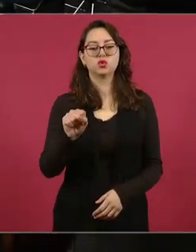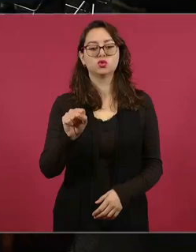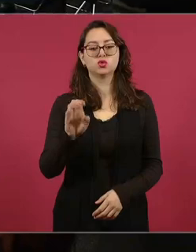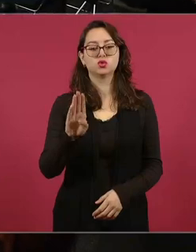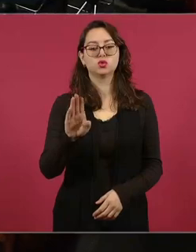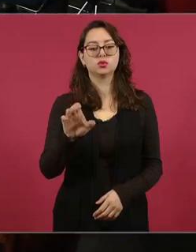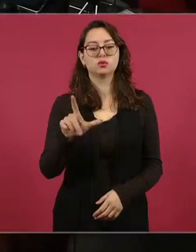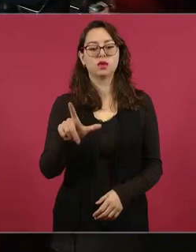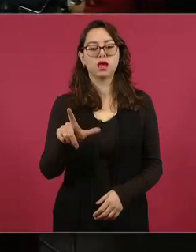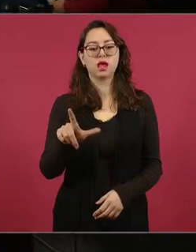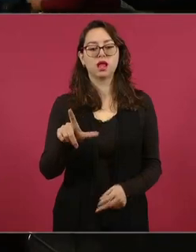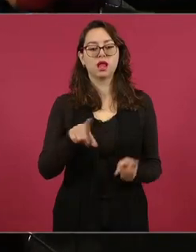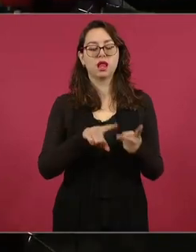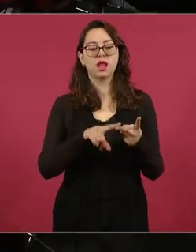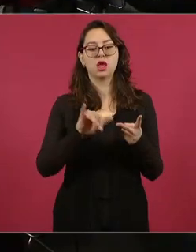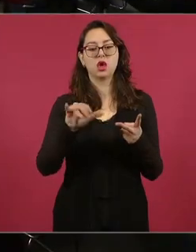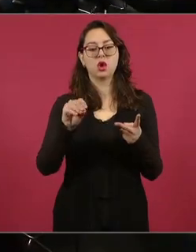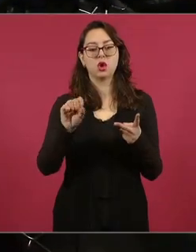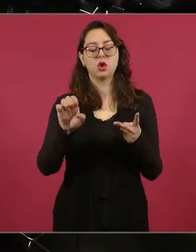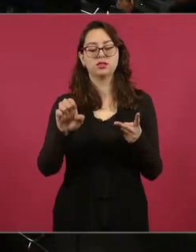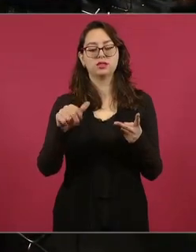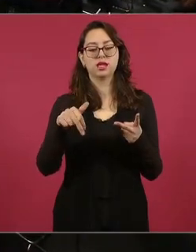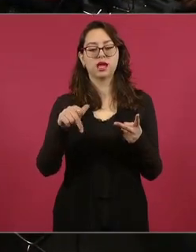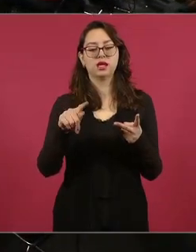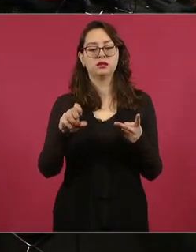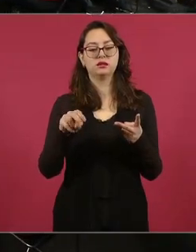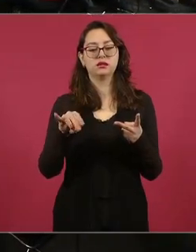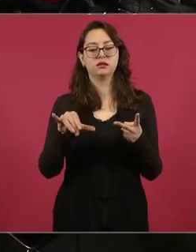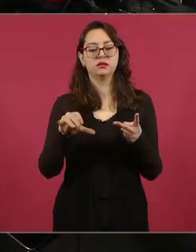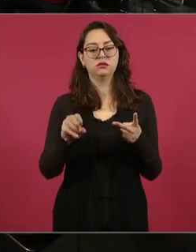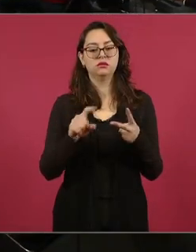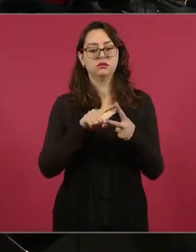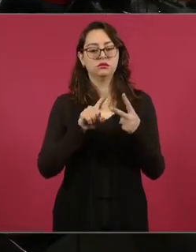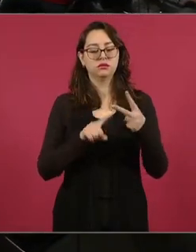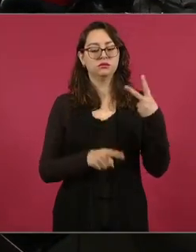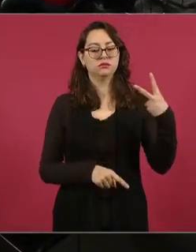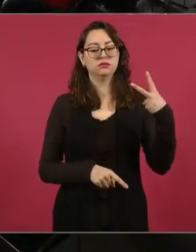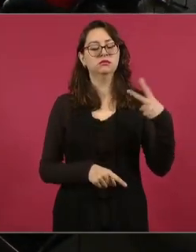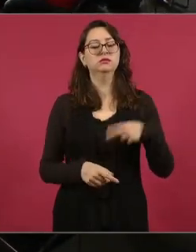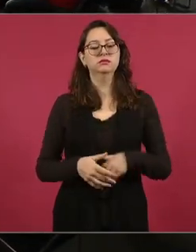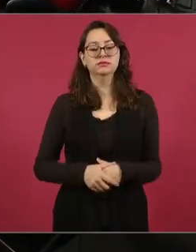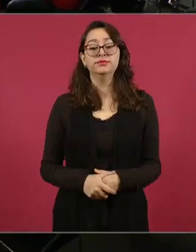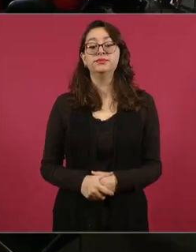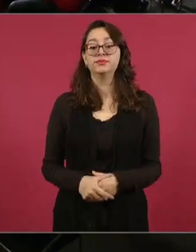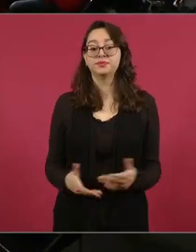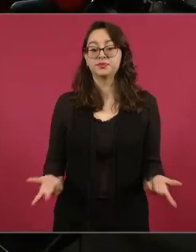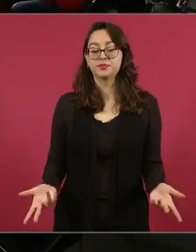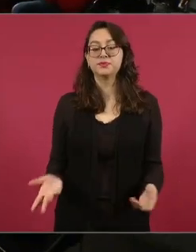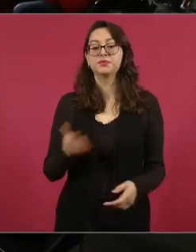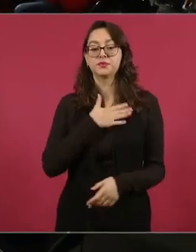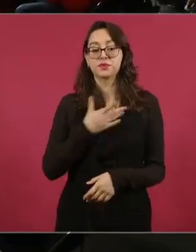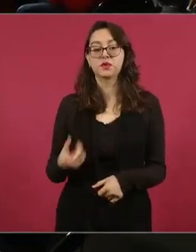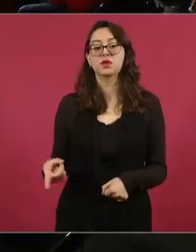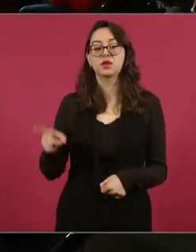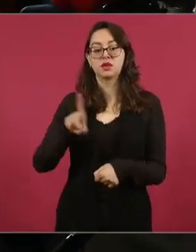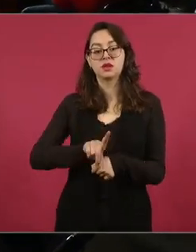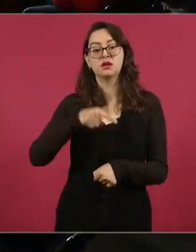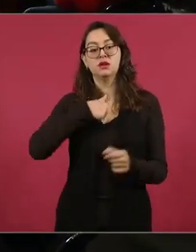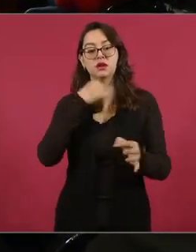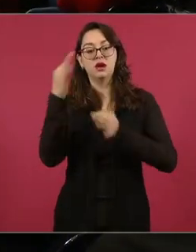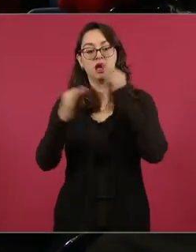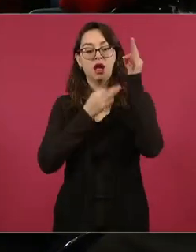Yuzbel y José Antonio Morales. Gracias. Buenos días, señor presidente. Mi nombre es Yuzbel Carolina, de Código Libre